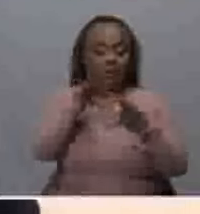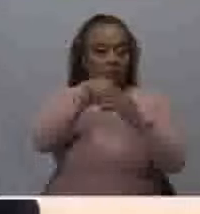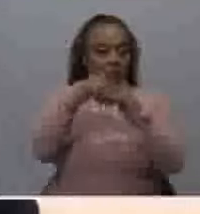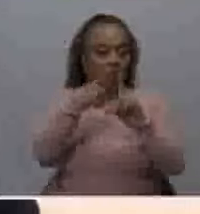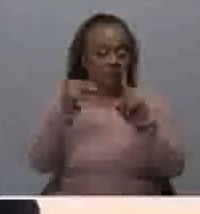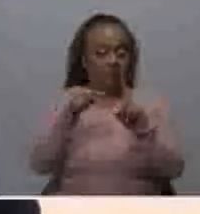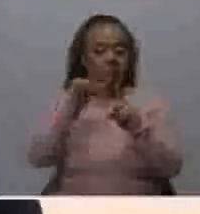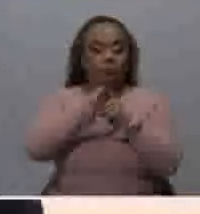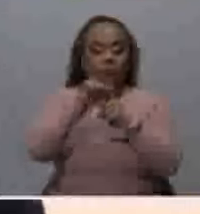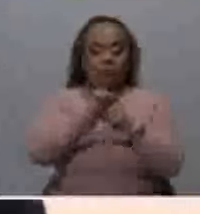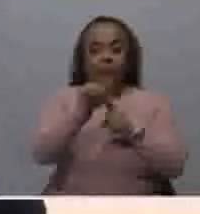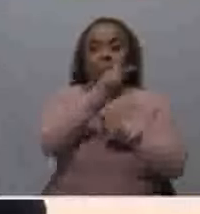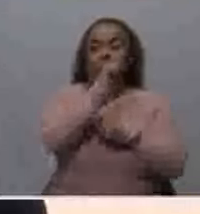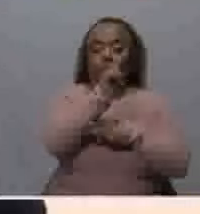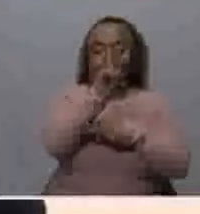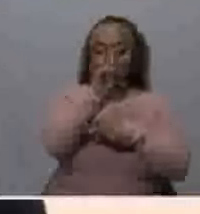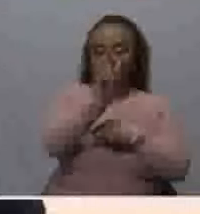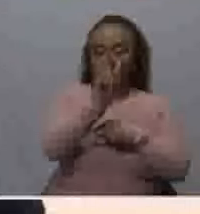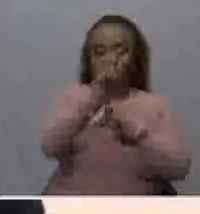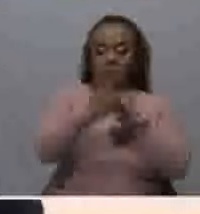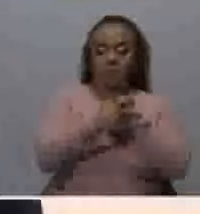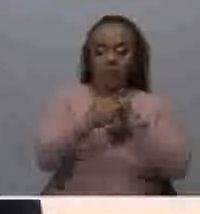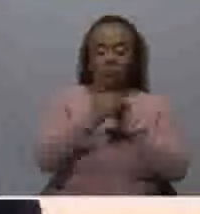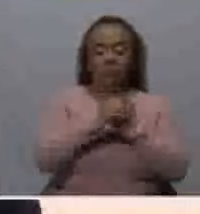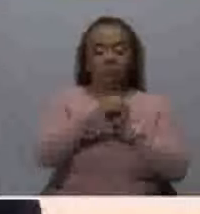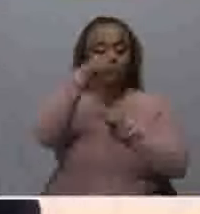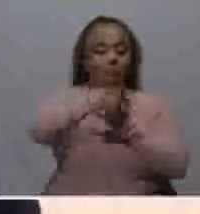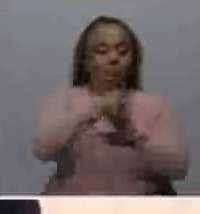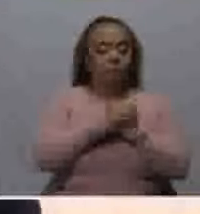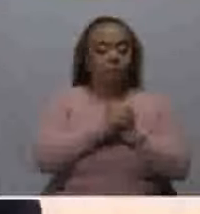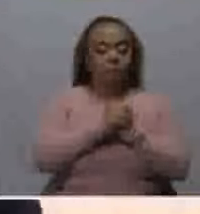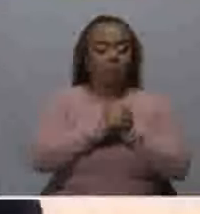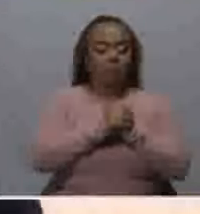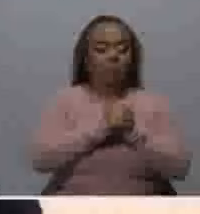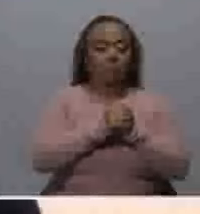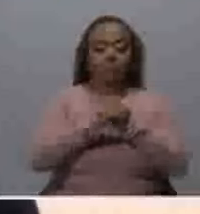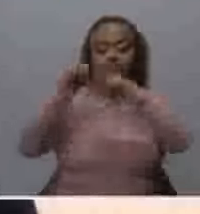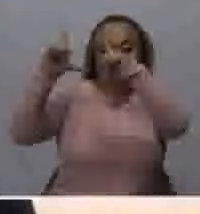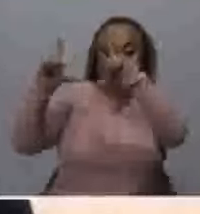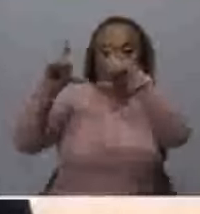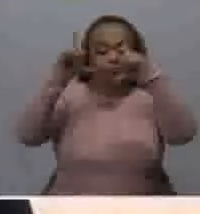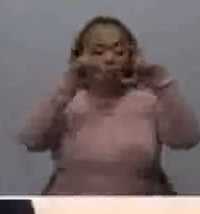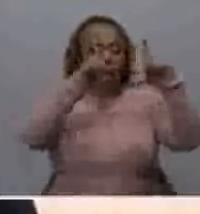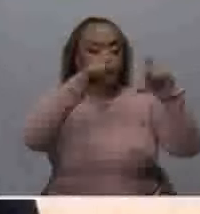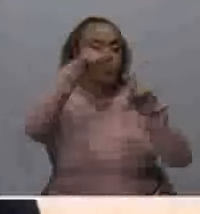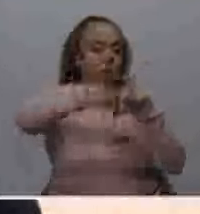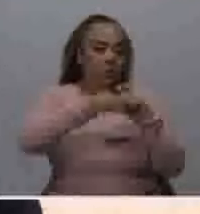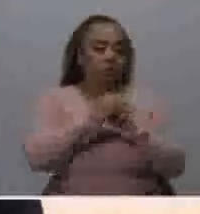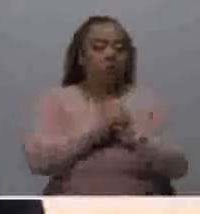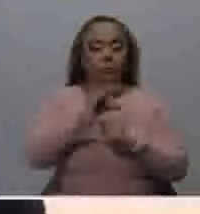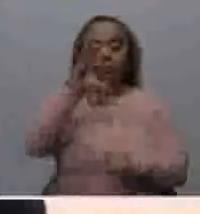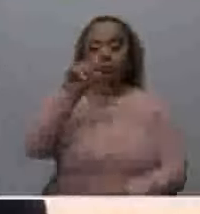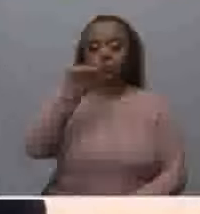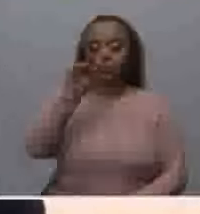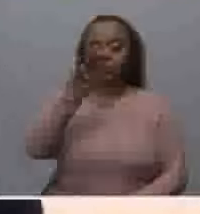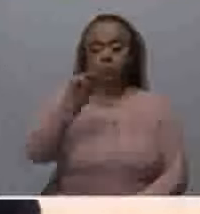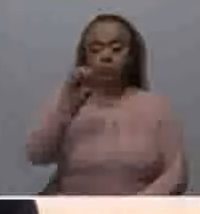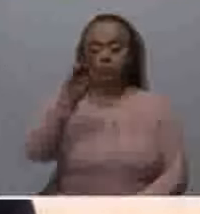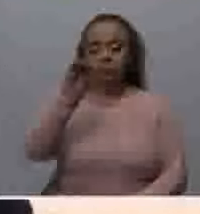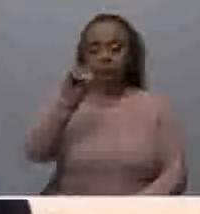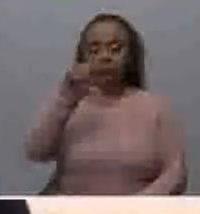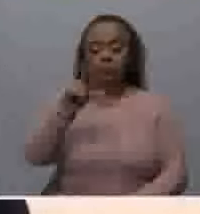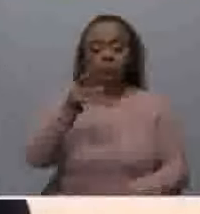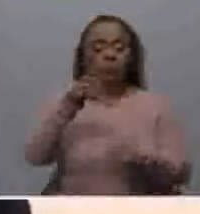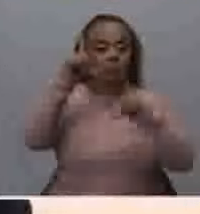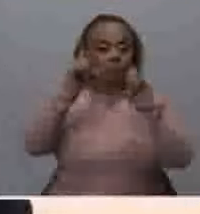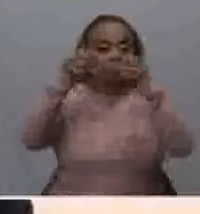selección ha entrenado doble hoy. Hoy ha sido un día de fotografías de Conmebol. Oficiales del torneo. Las